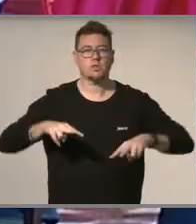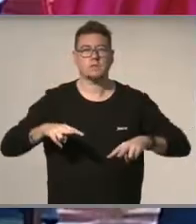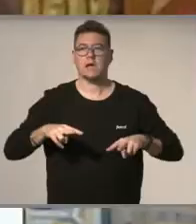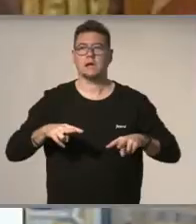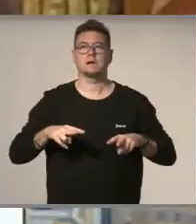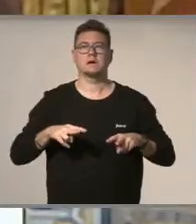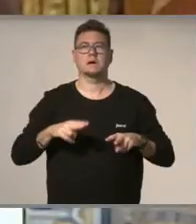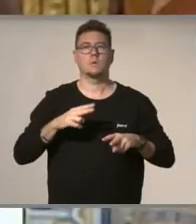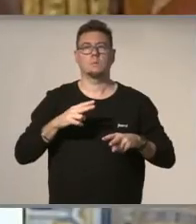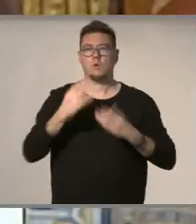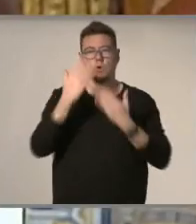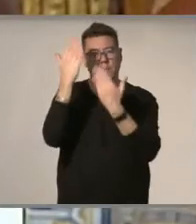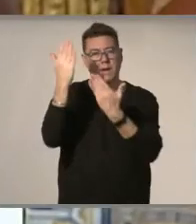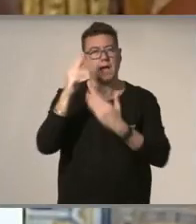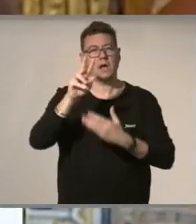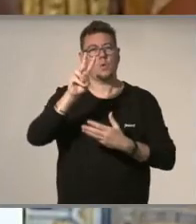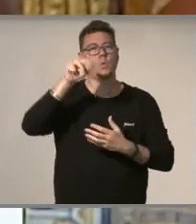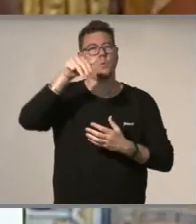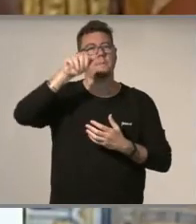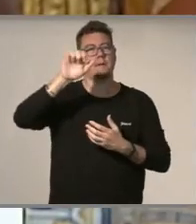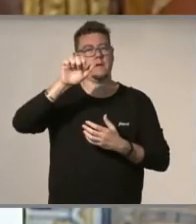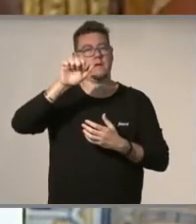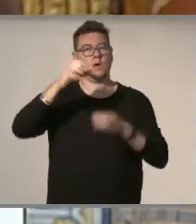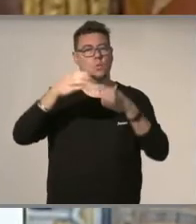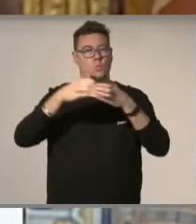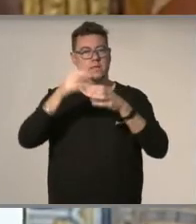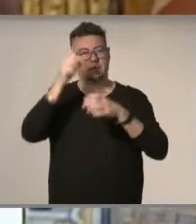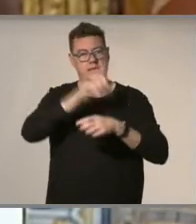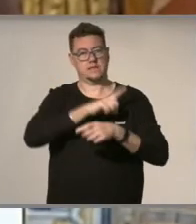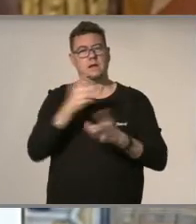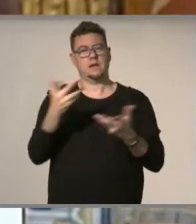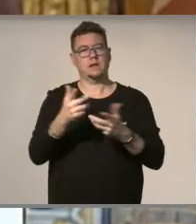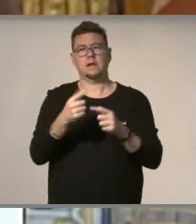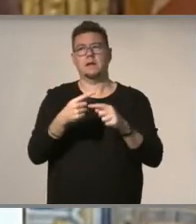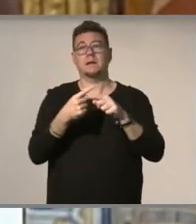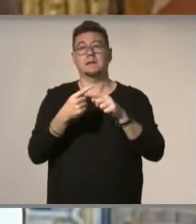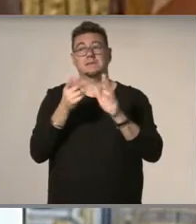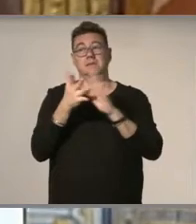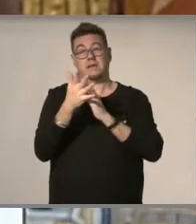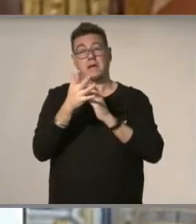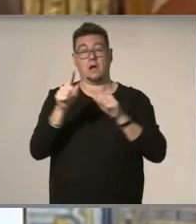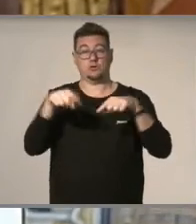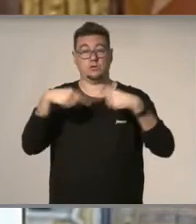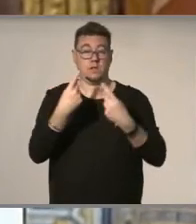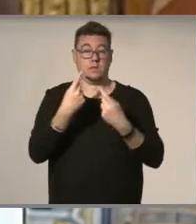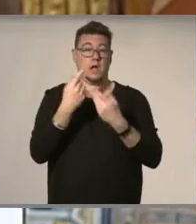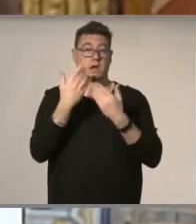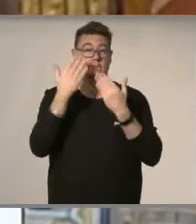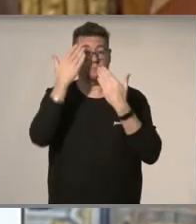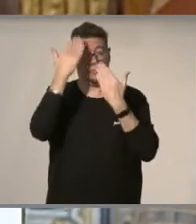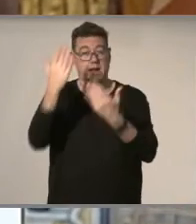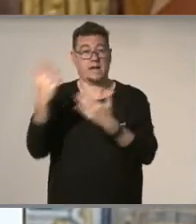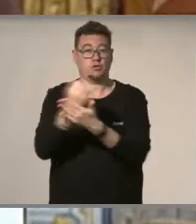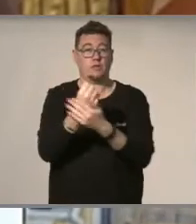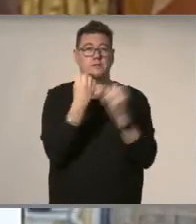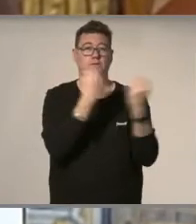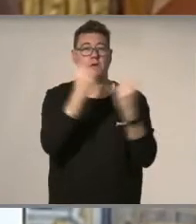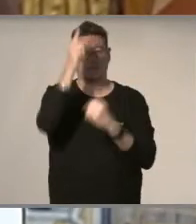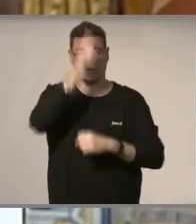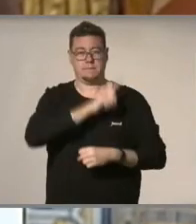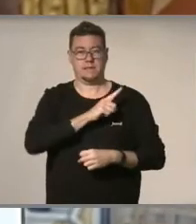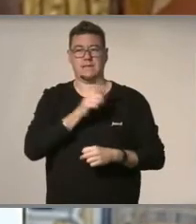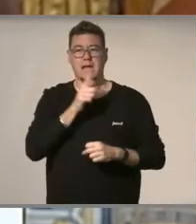homenaje a la UME y en él a todas las Fuerzas Armadas. España ha vivido y sigue viviendo unos